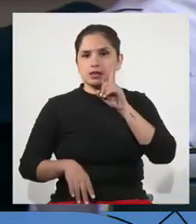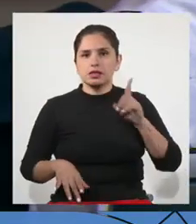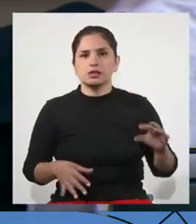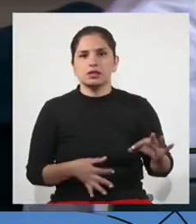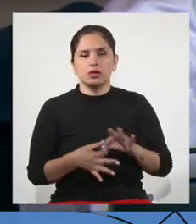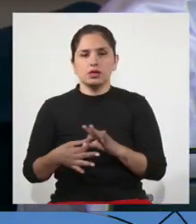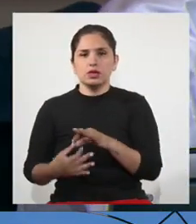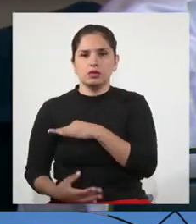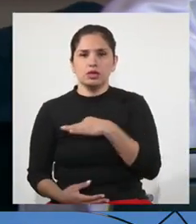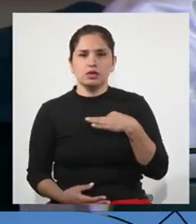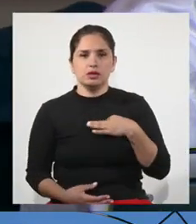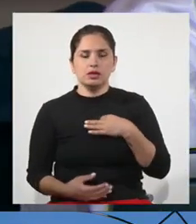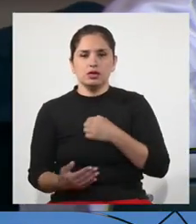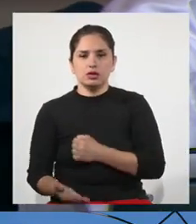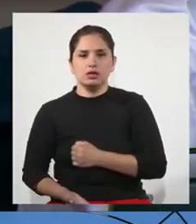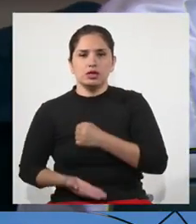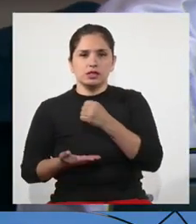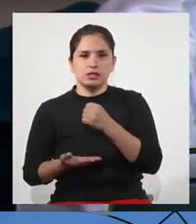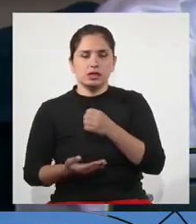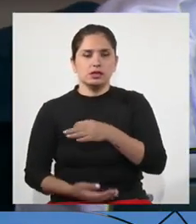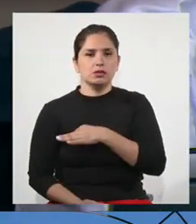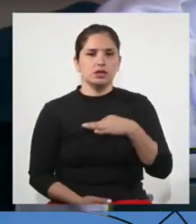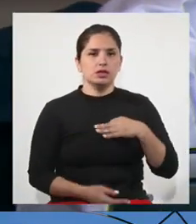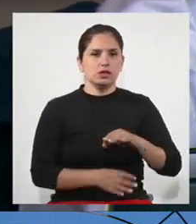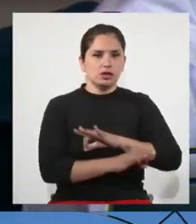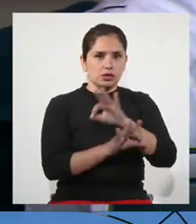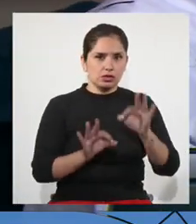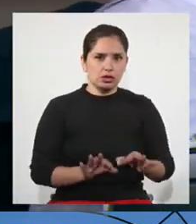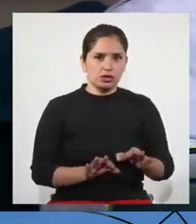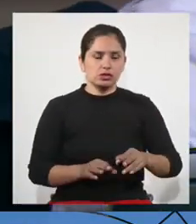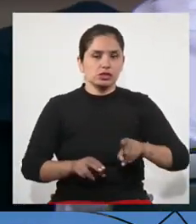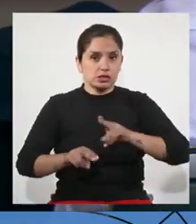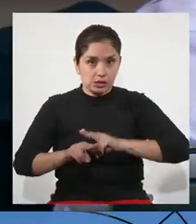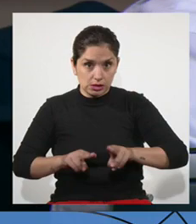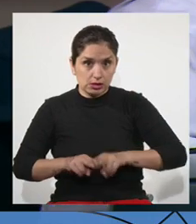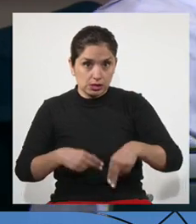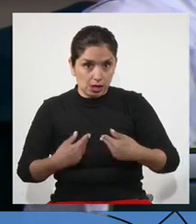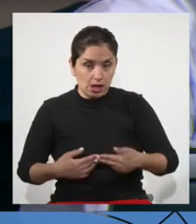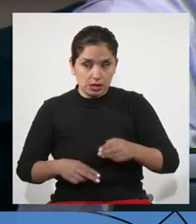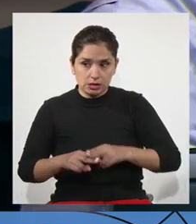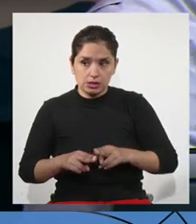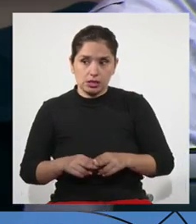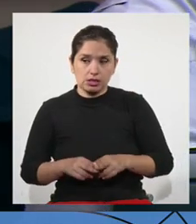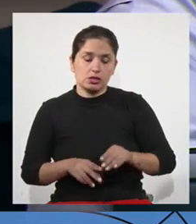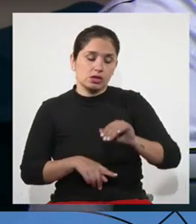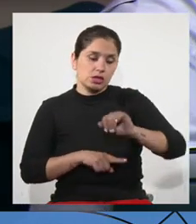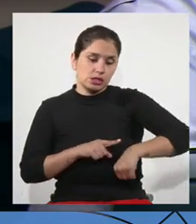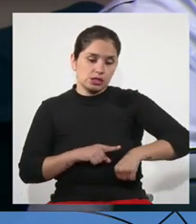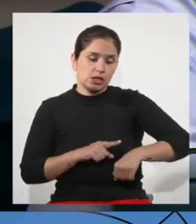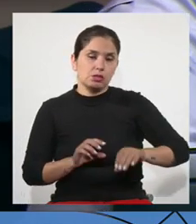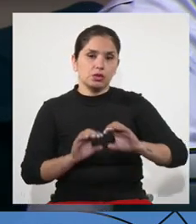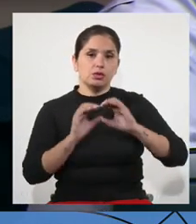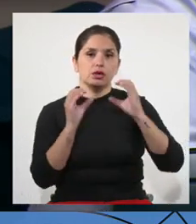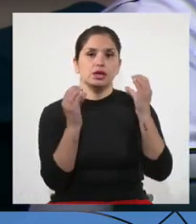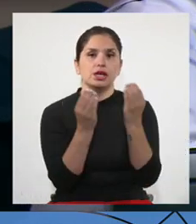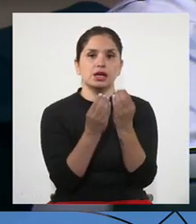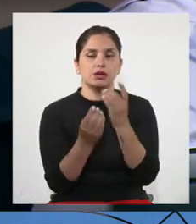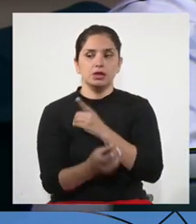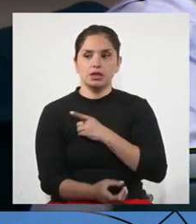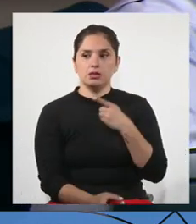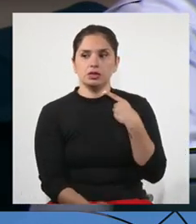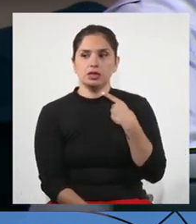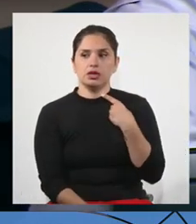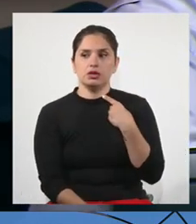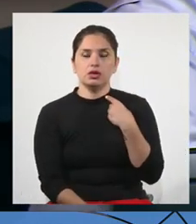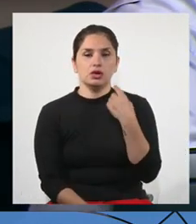Hacienda, el Ministerio de Educación y el Ministerio de Hacienda. Está realizándose ese estudio. De hecho, se aprobó en la Cámara